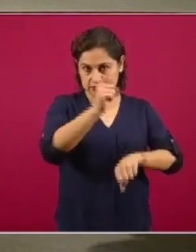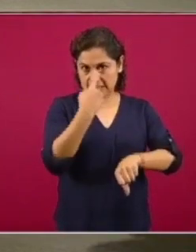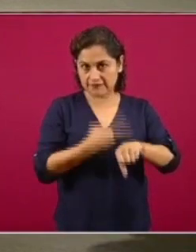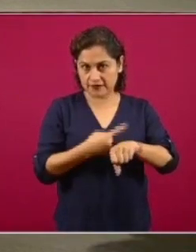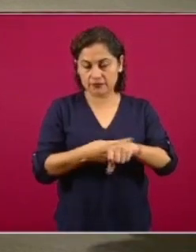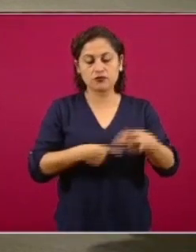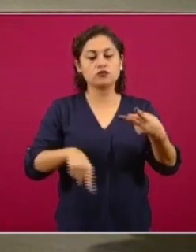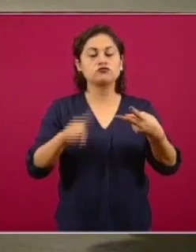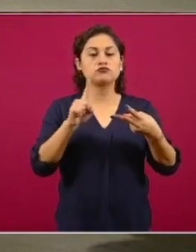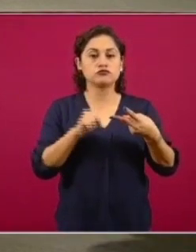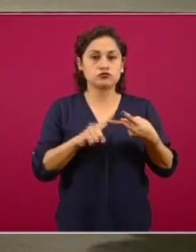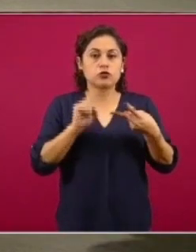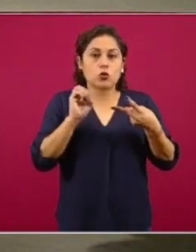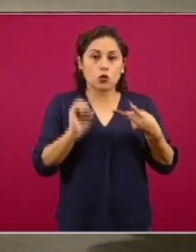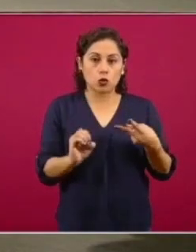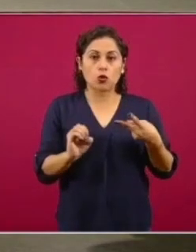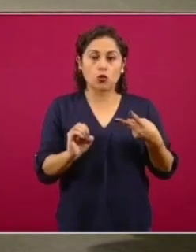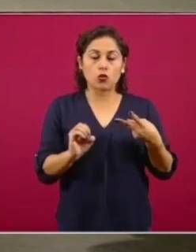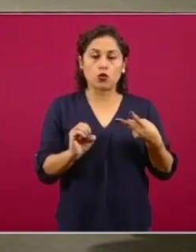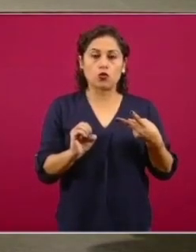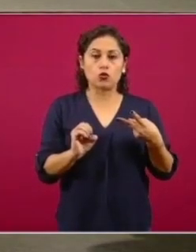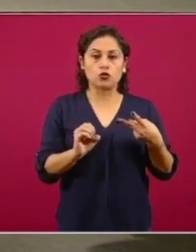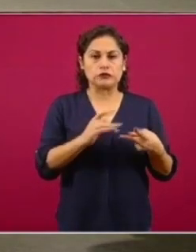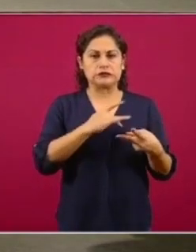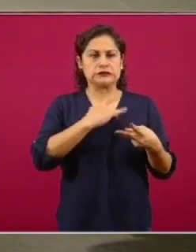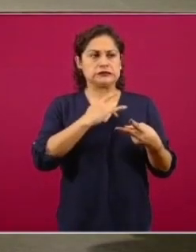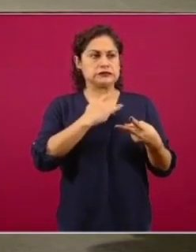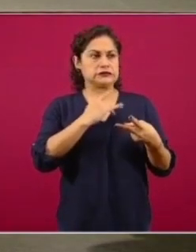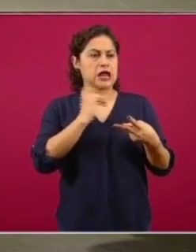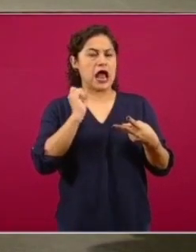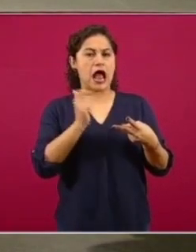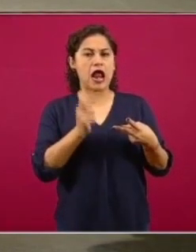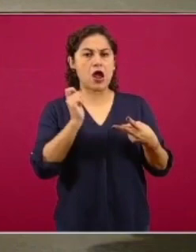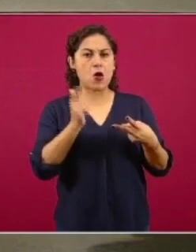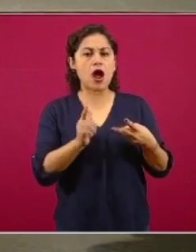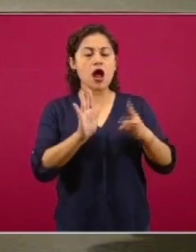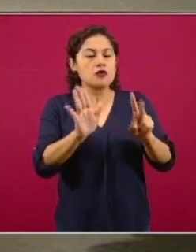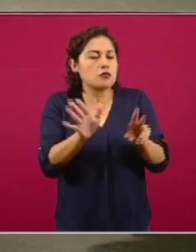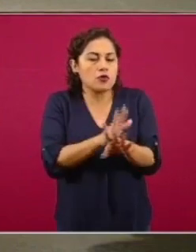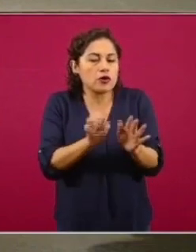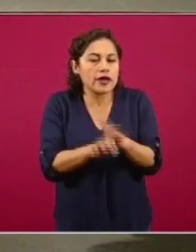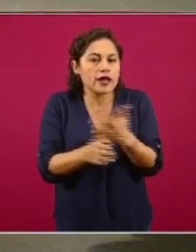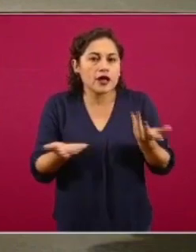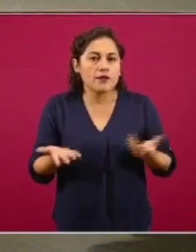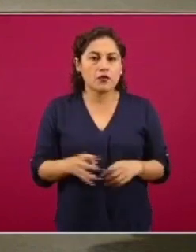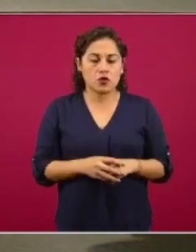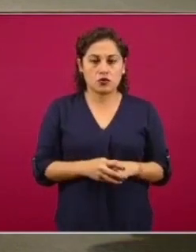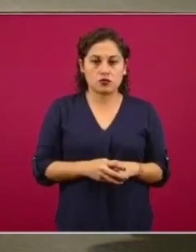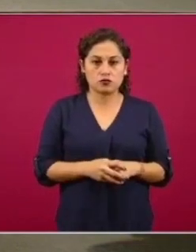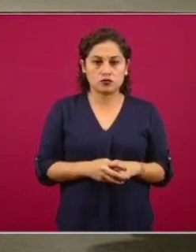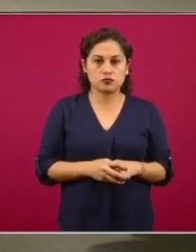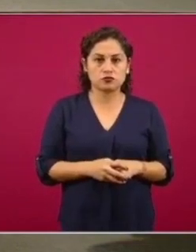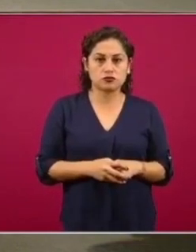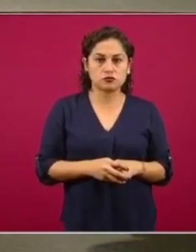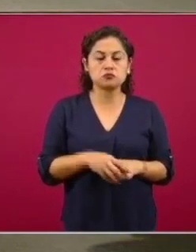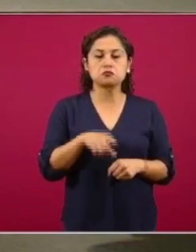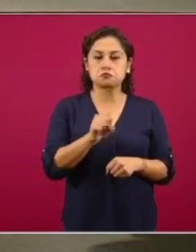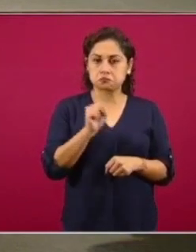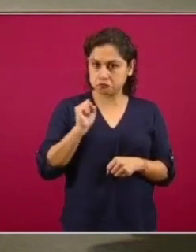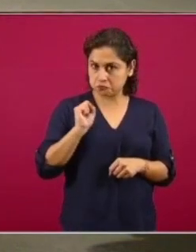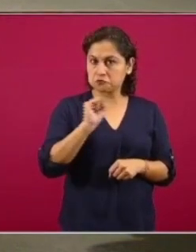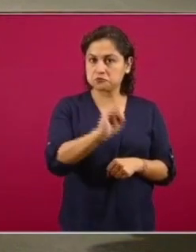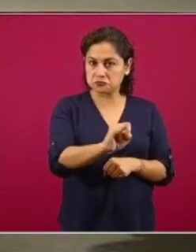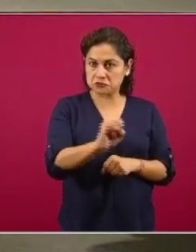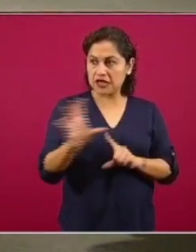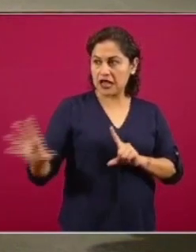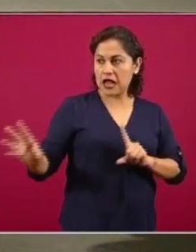segunda es que tengan una asociación epidemiológica, es decir, que tengan la evidencia clara del